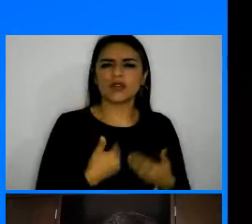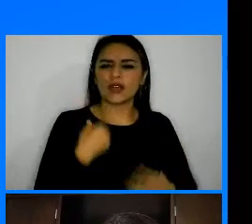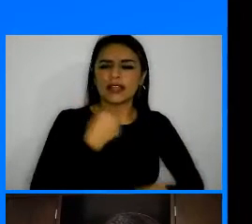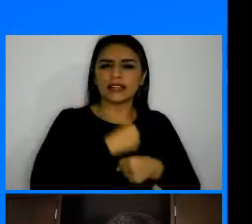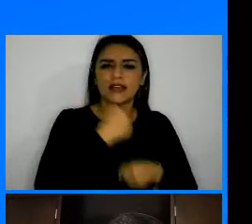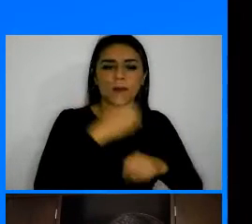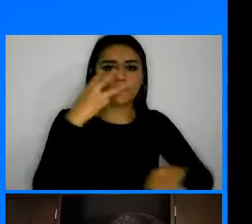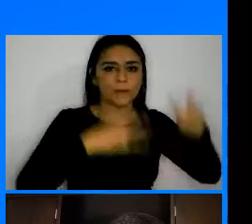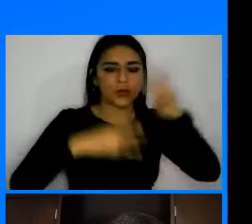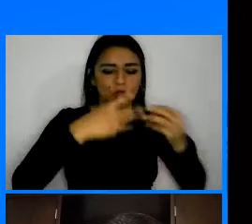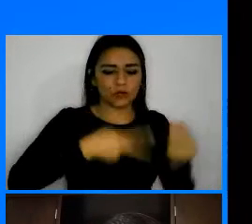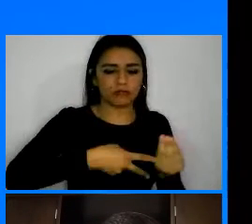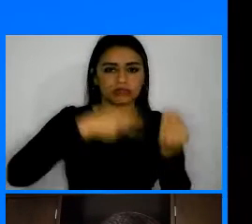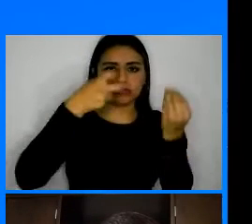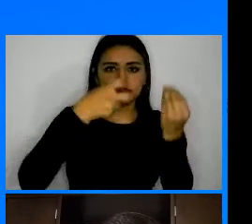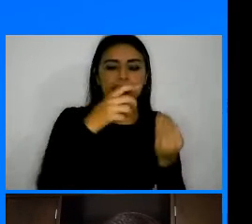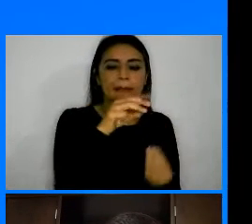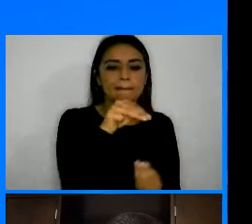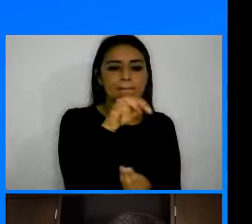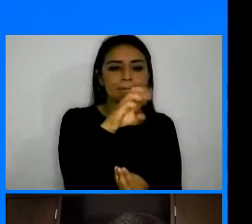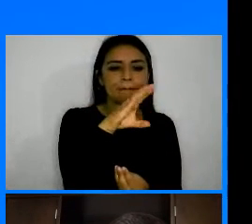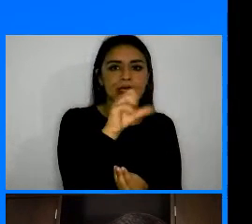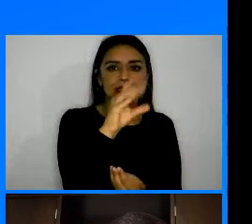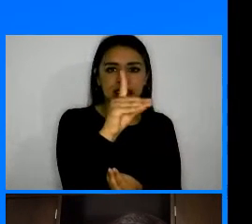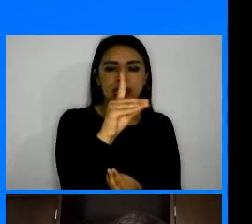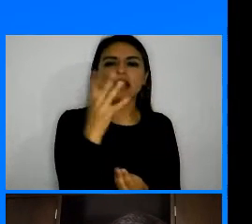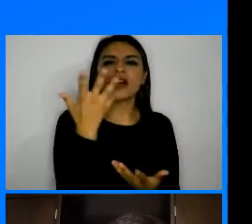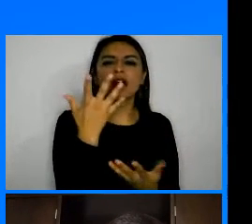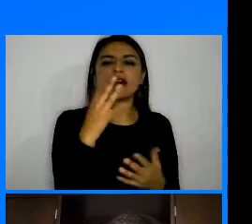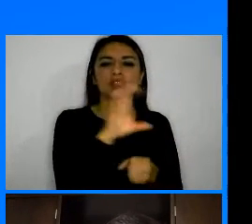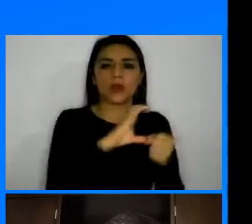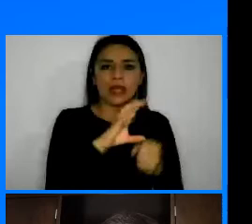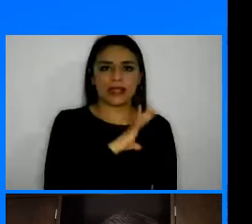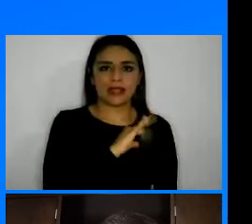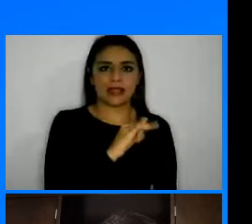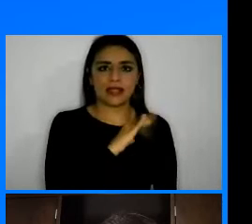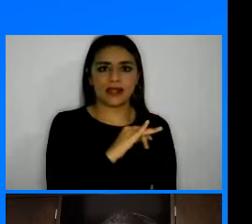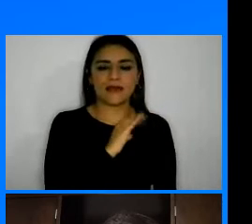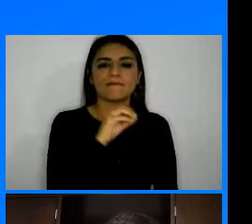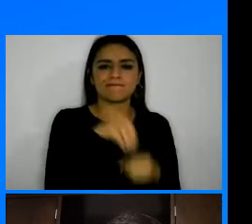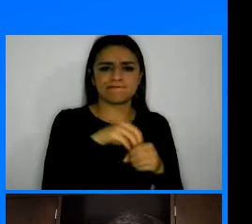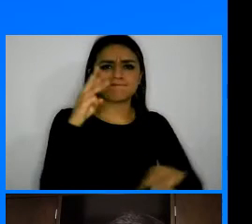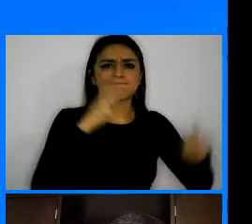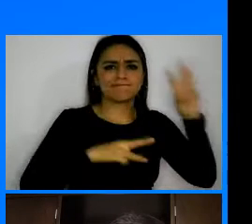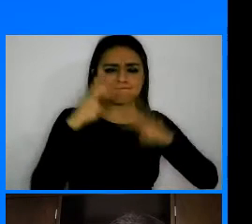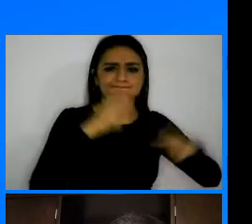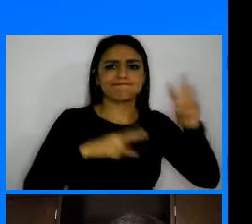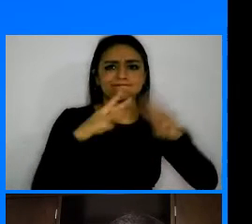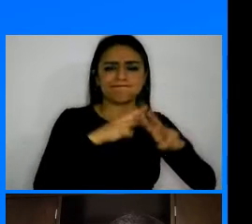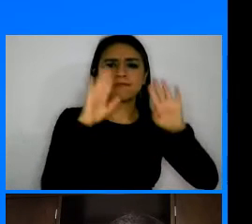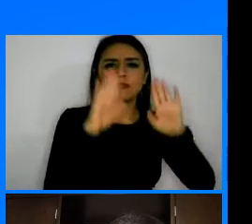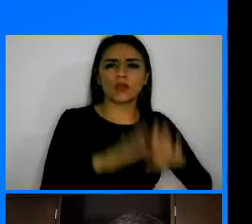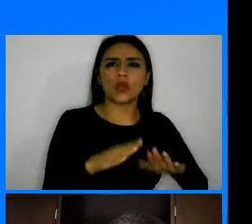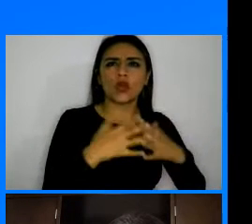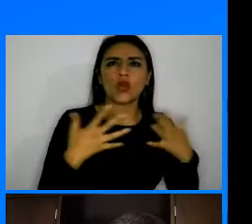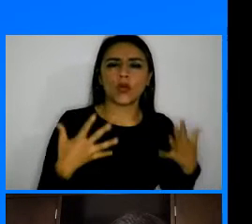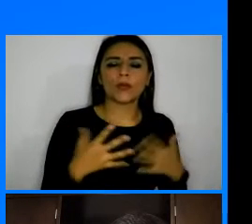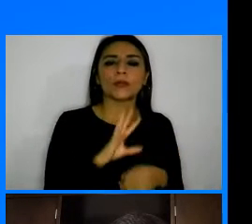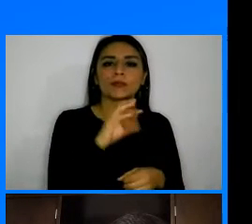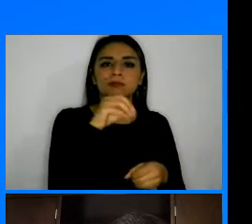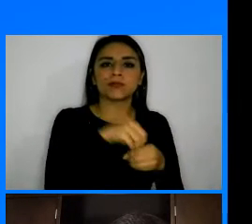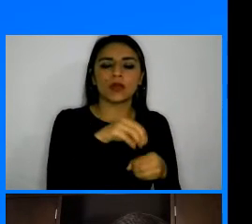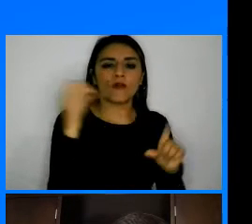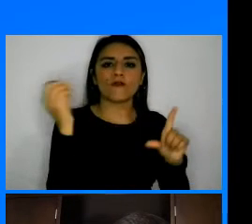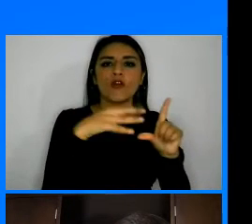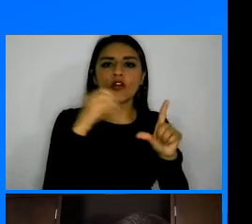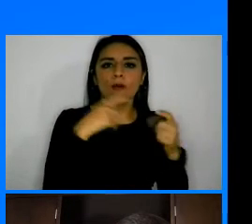Museo Arqueológico La Merced, en la ciudad de Cali, y hace parte este museo del Fondo de